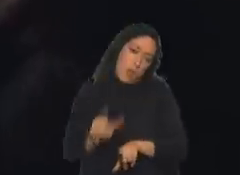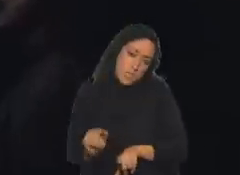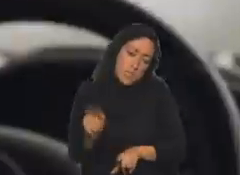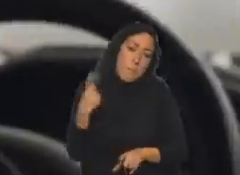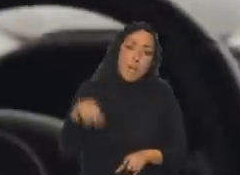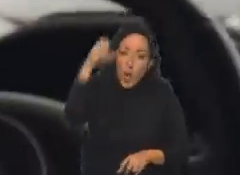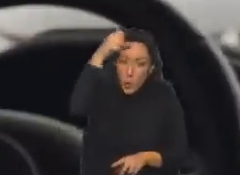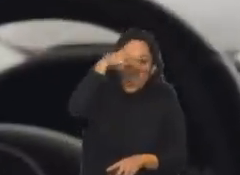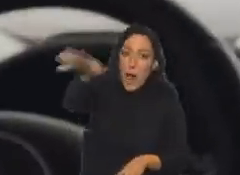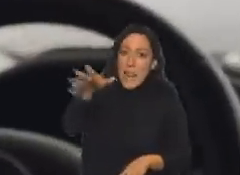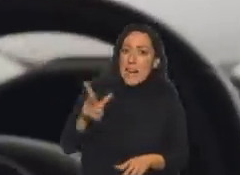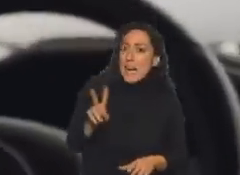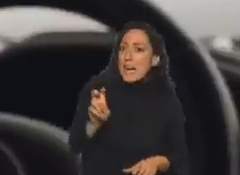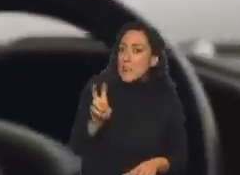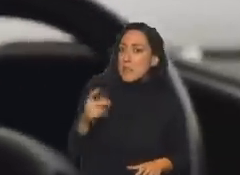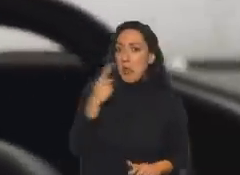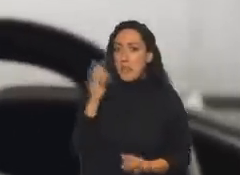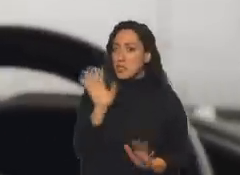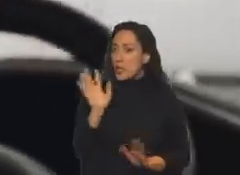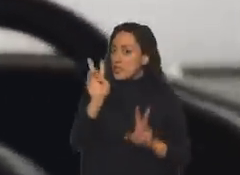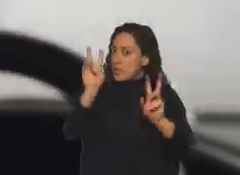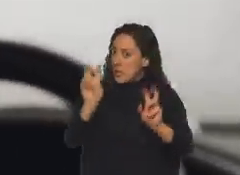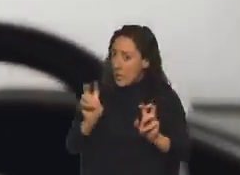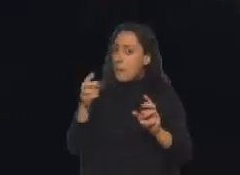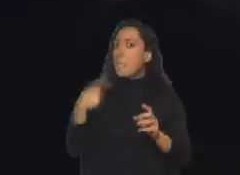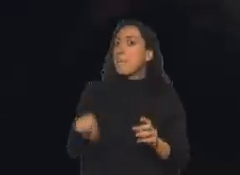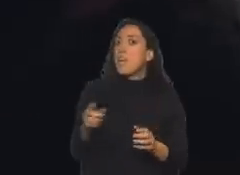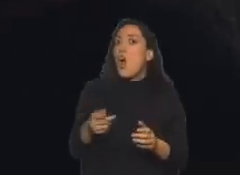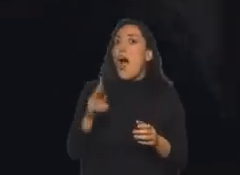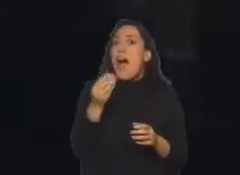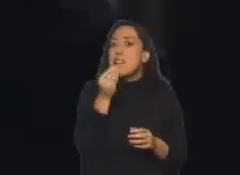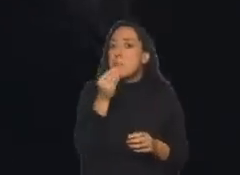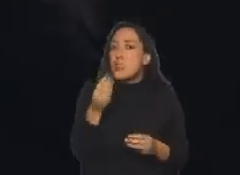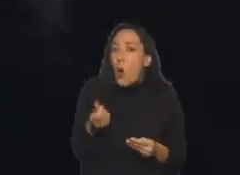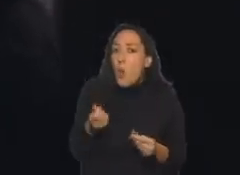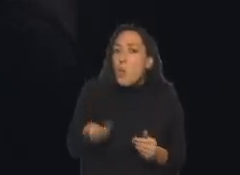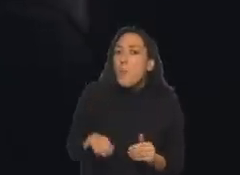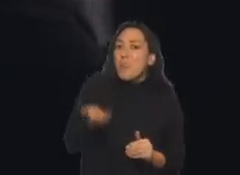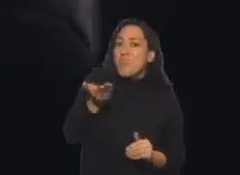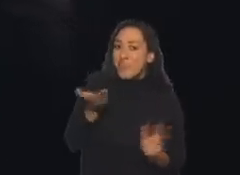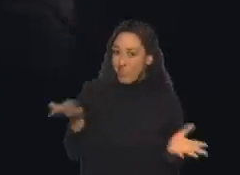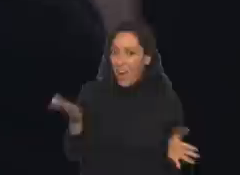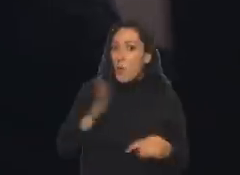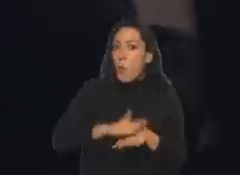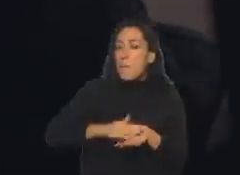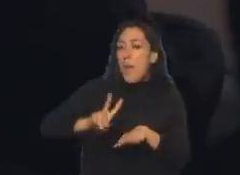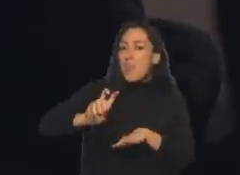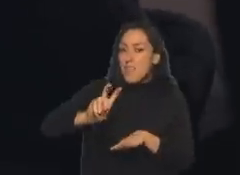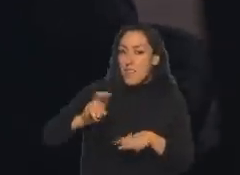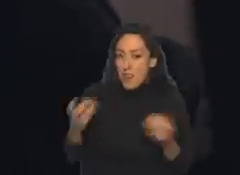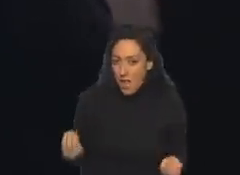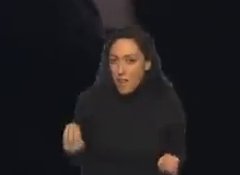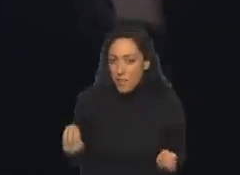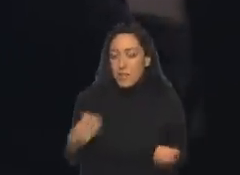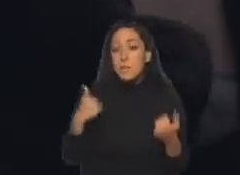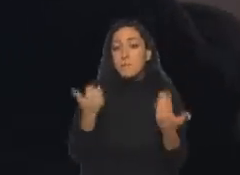rentismo rural es un tema desconocido y que encarece los alimentos. Lo que domina mucho en la producción de alimentos en la Argentina